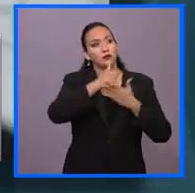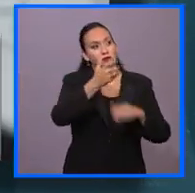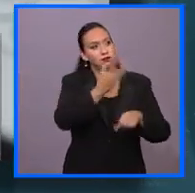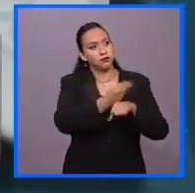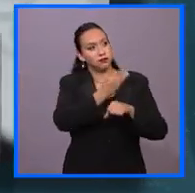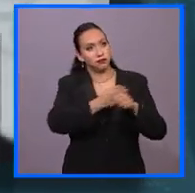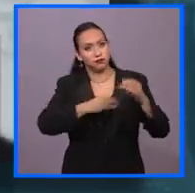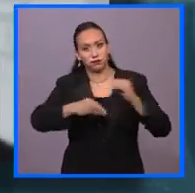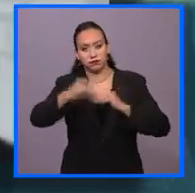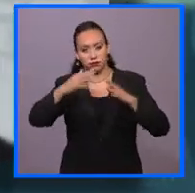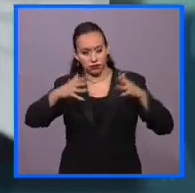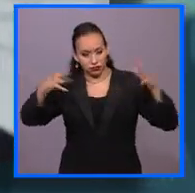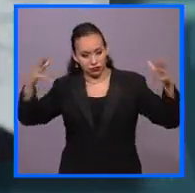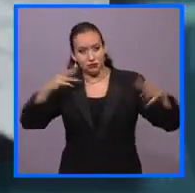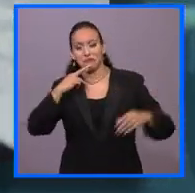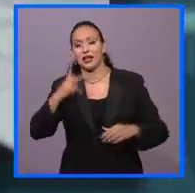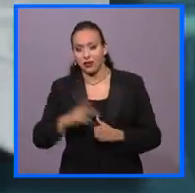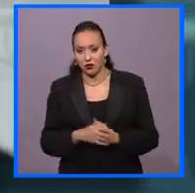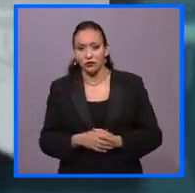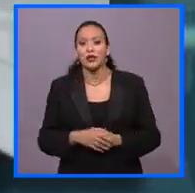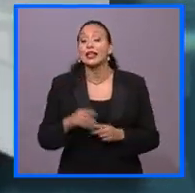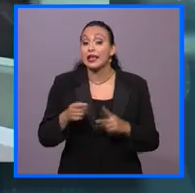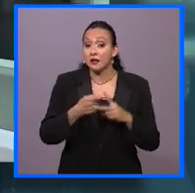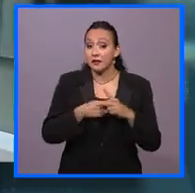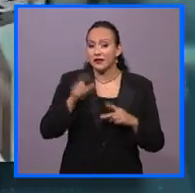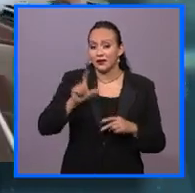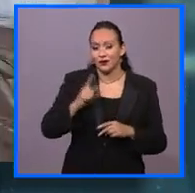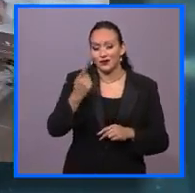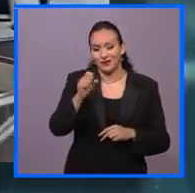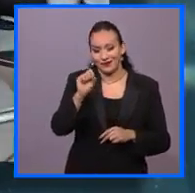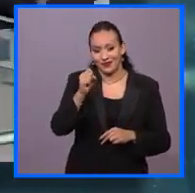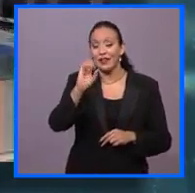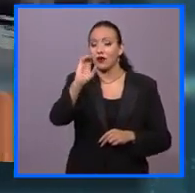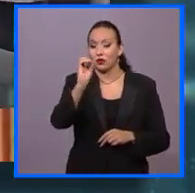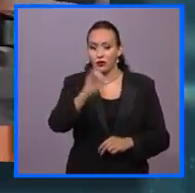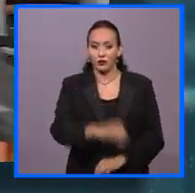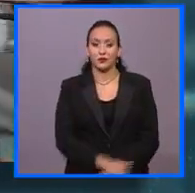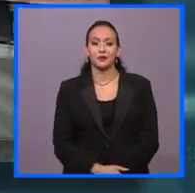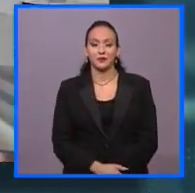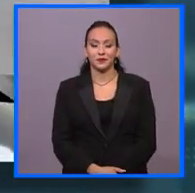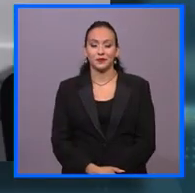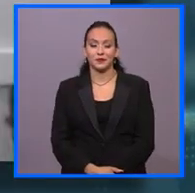Tribunal Superior de Justicia, contempladas a partir del próximo 1 de octubre.